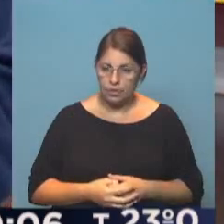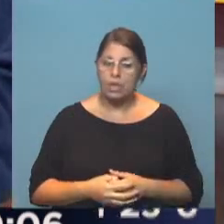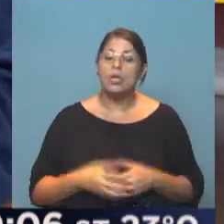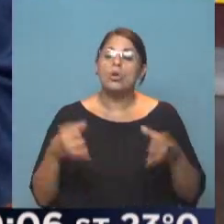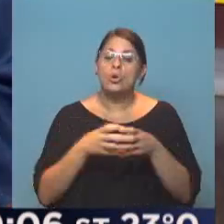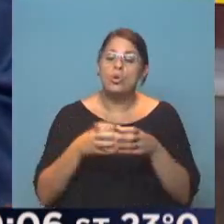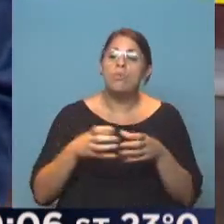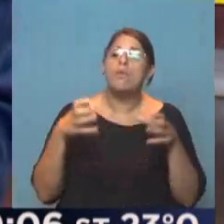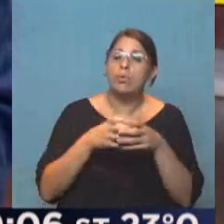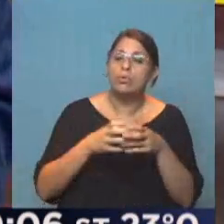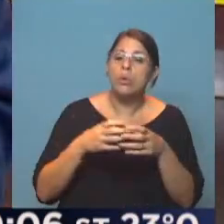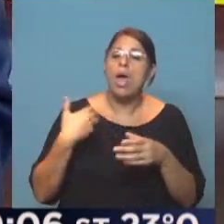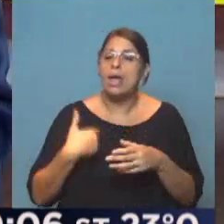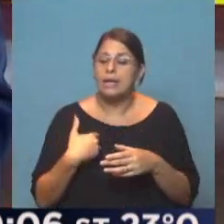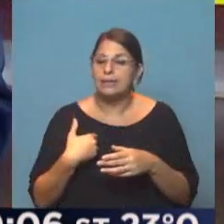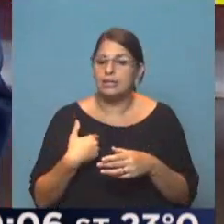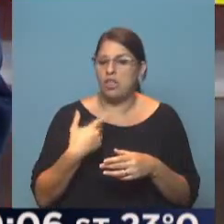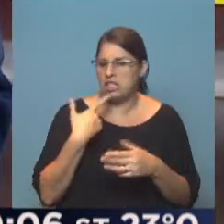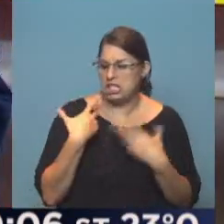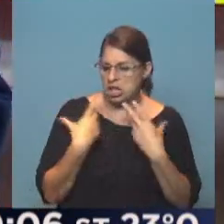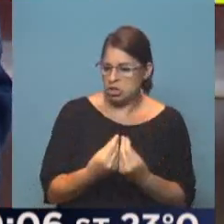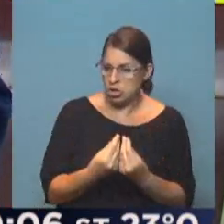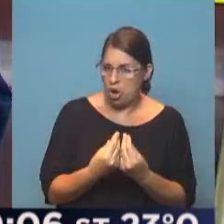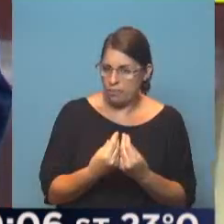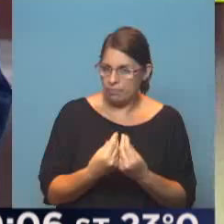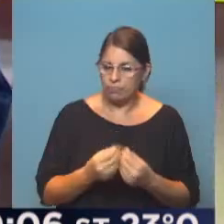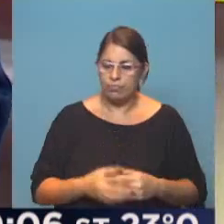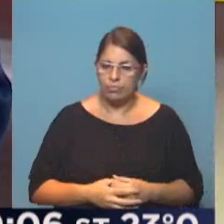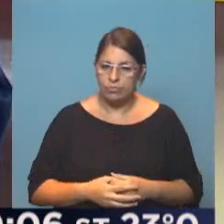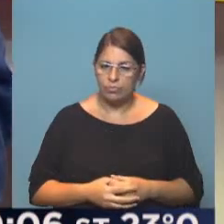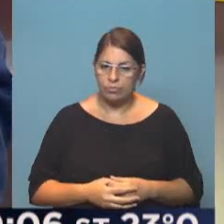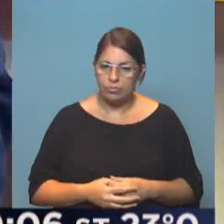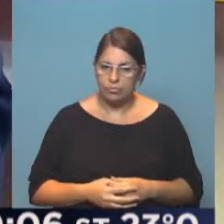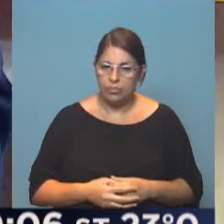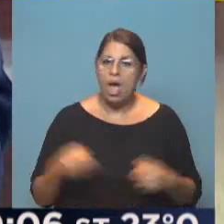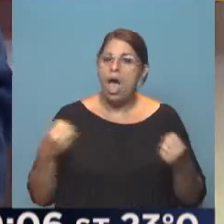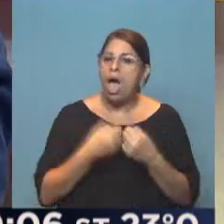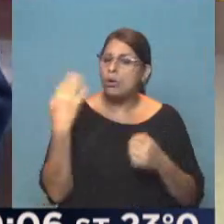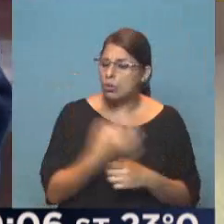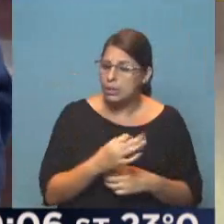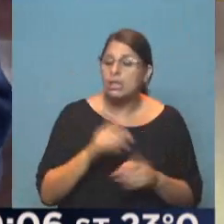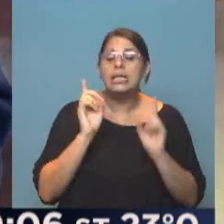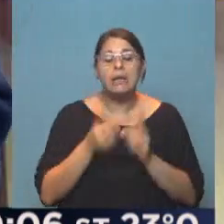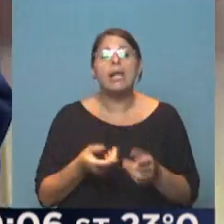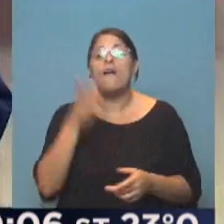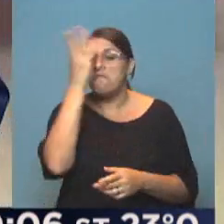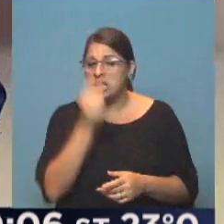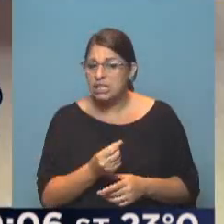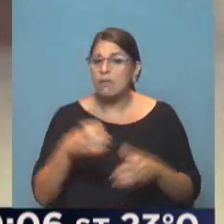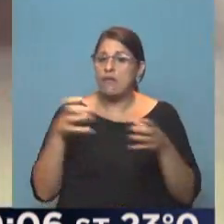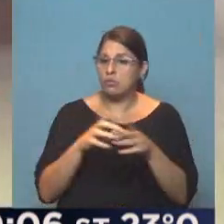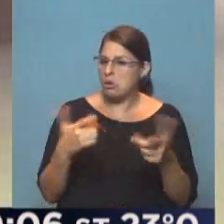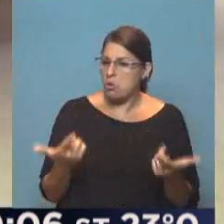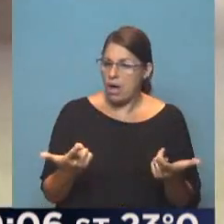futbolistas argentinos agremiados, no acató la conciliación obligatoria, la rechazó. Por lo tanto, otro fin de semana que no va a haber fútbol,